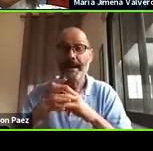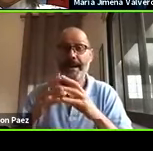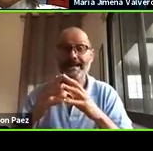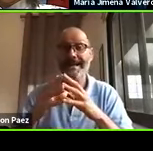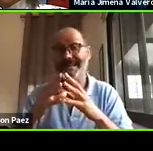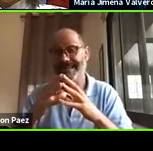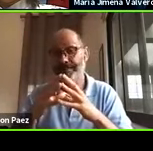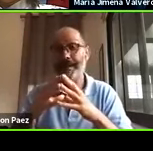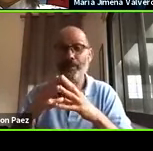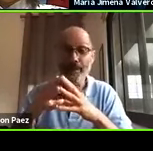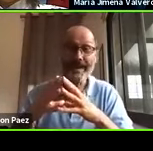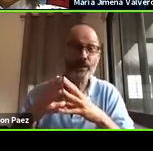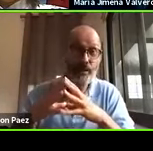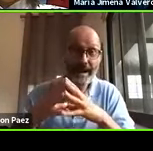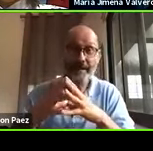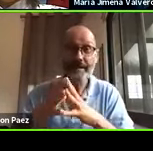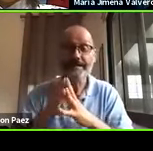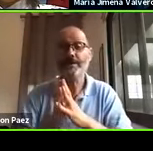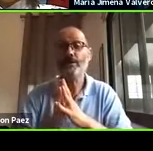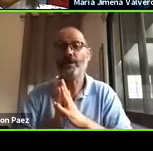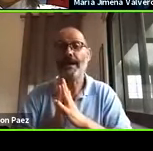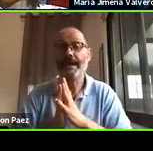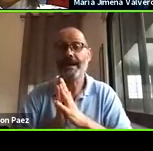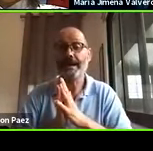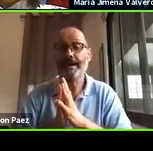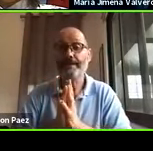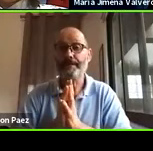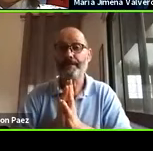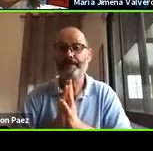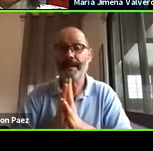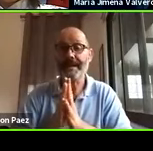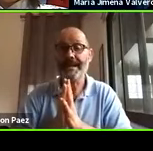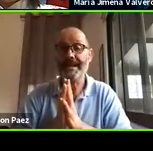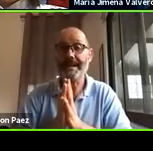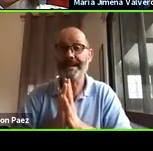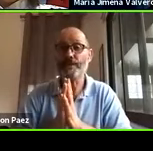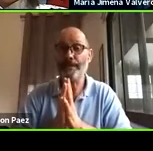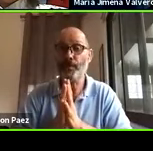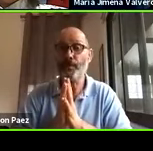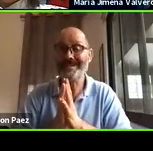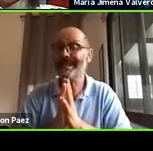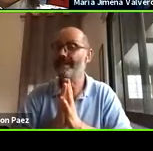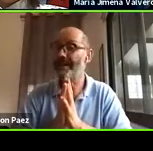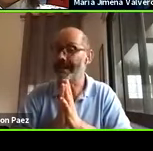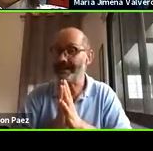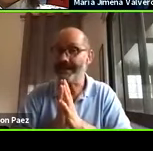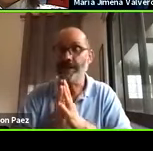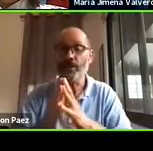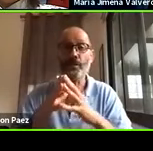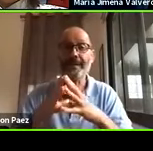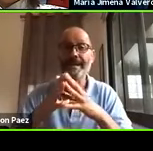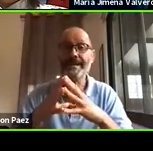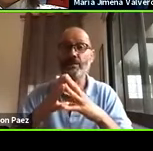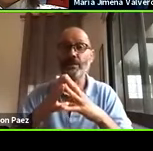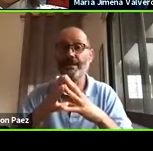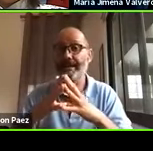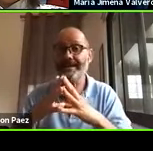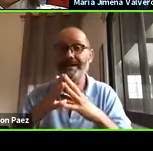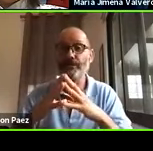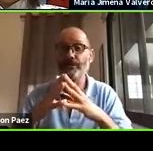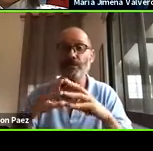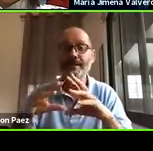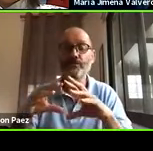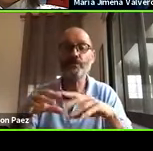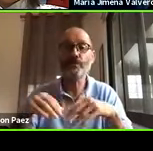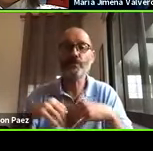ni actriz para poder actuar sino que aquí aquí es una propuesta diferente con objetivos diferentes